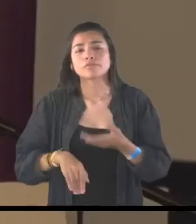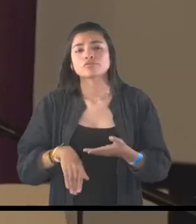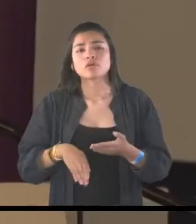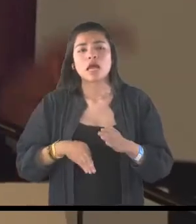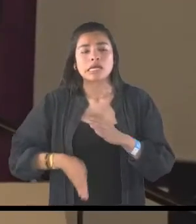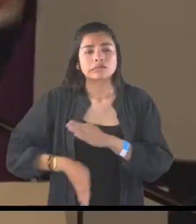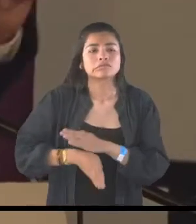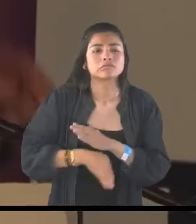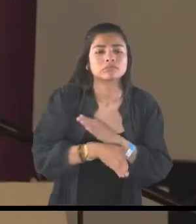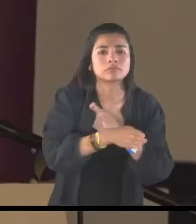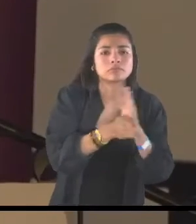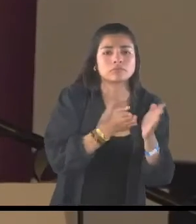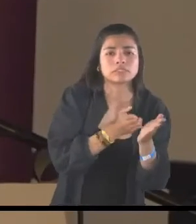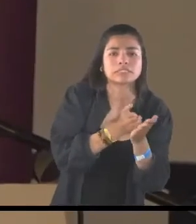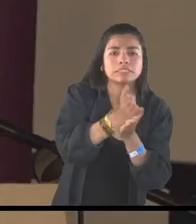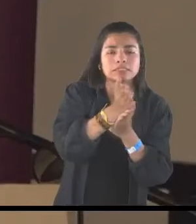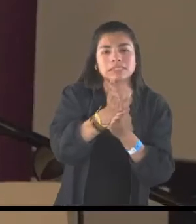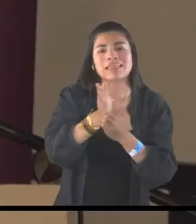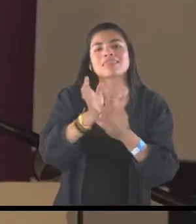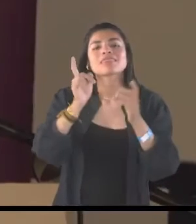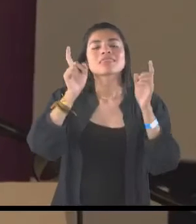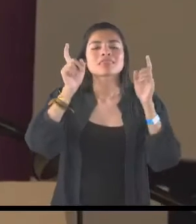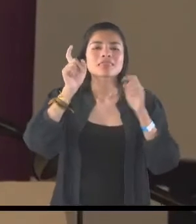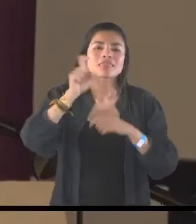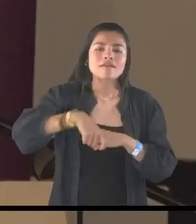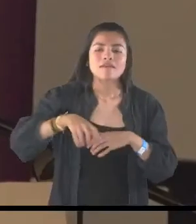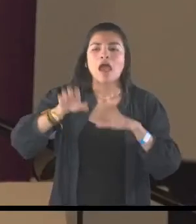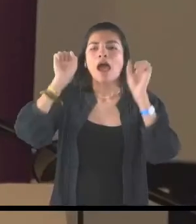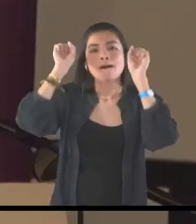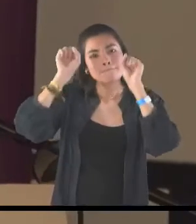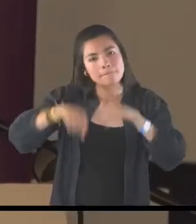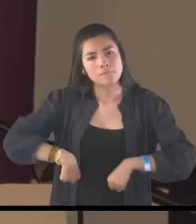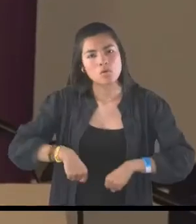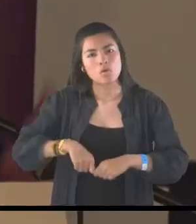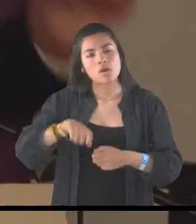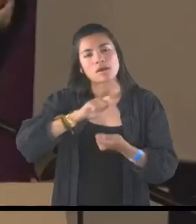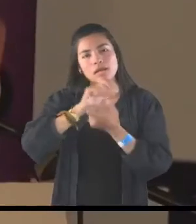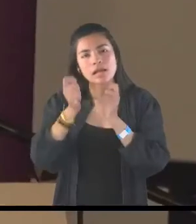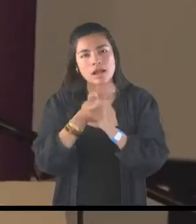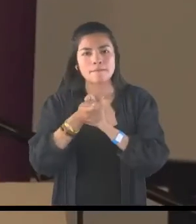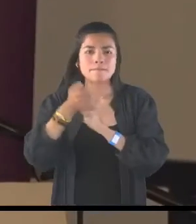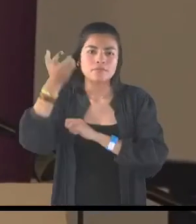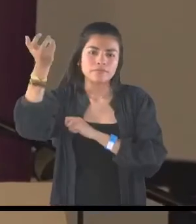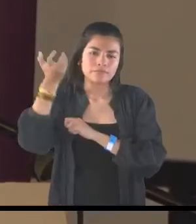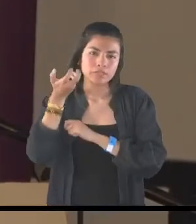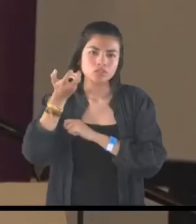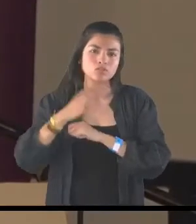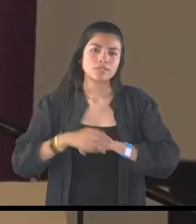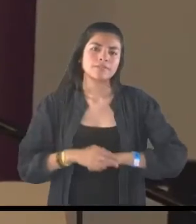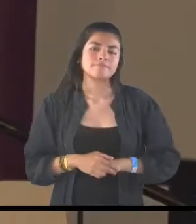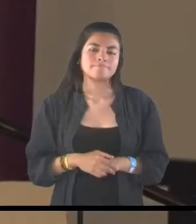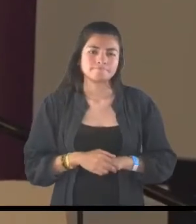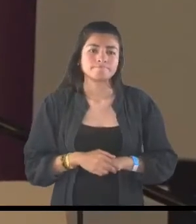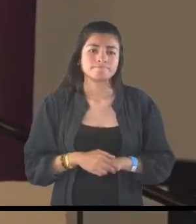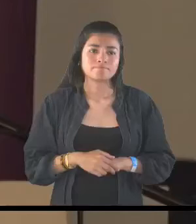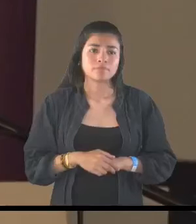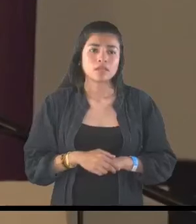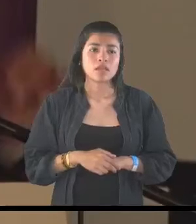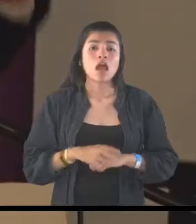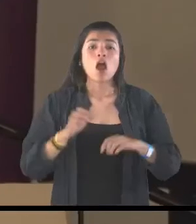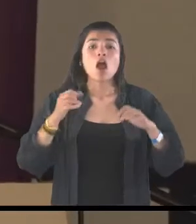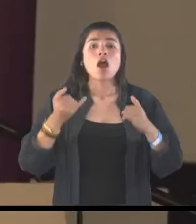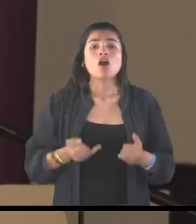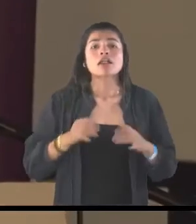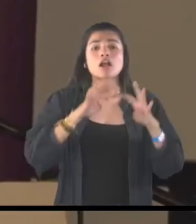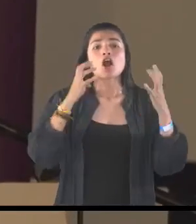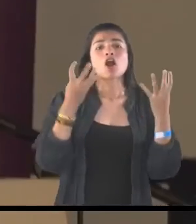tiempo si no aprobamos la reforma de la, pensional. Y a juzgar por lo que está pasando hoy en el Congreso,